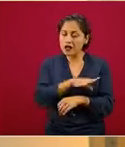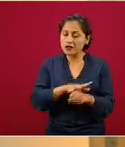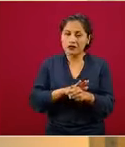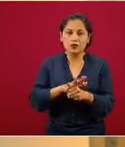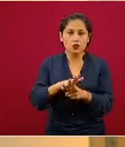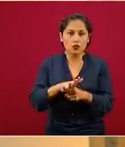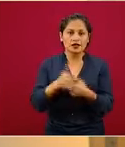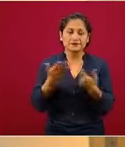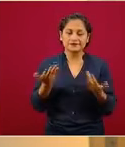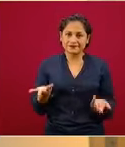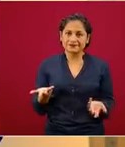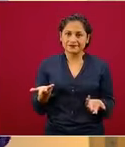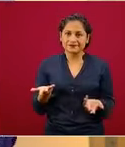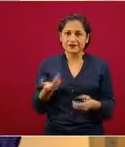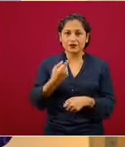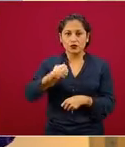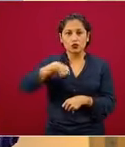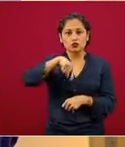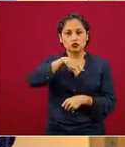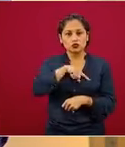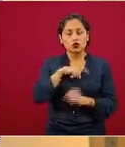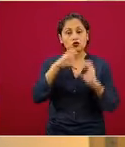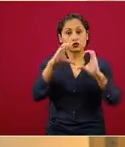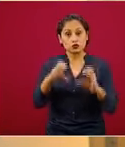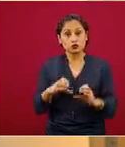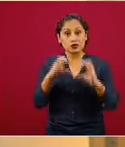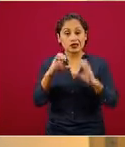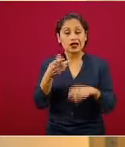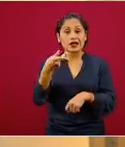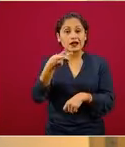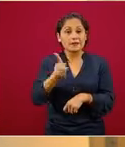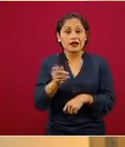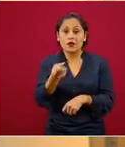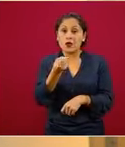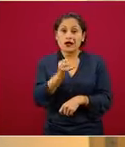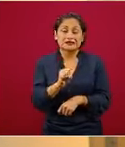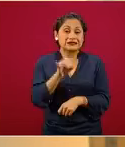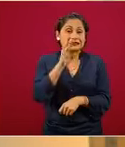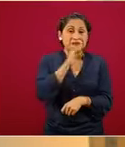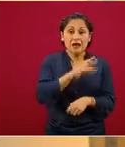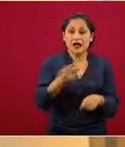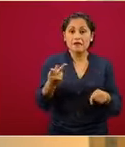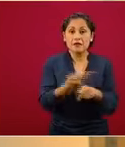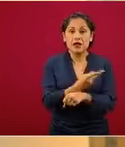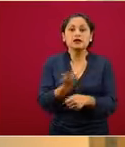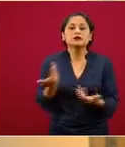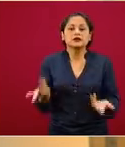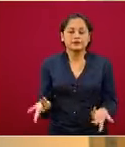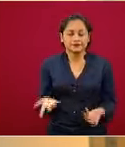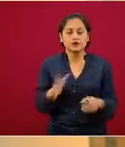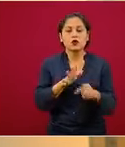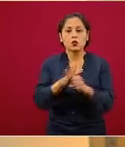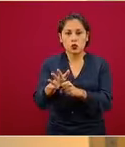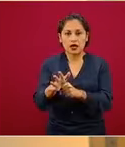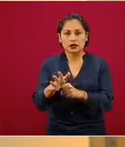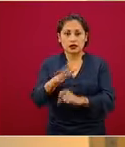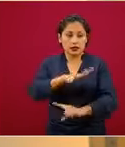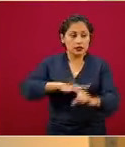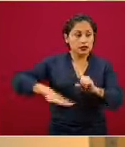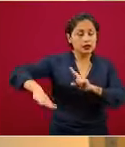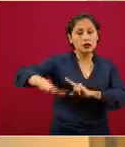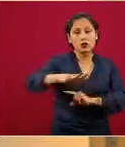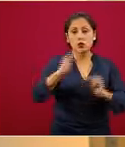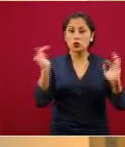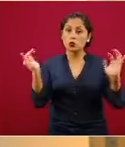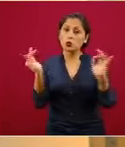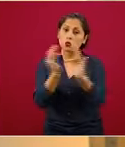lo que no queremos que ocurra, pero irremediablemente ocurre, es que al reducir la movilidad en el espacio público,